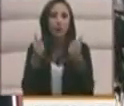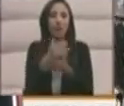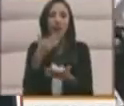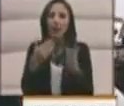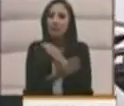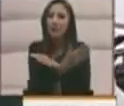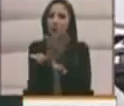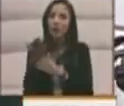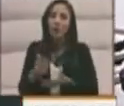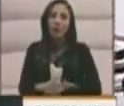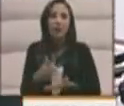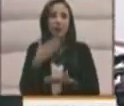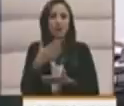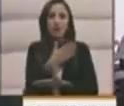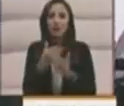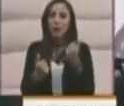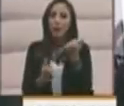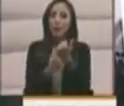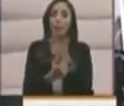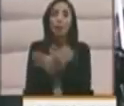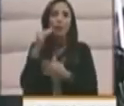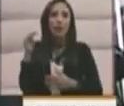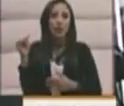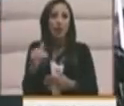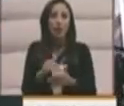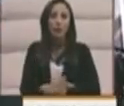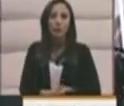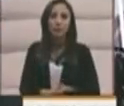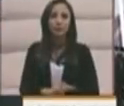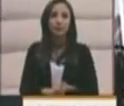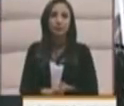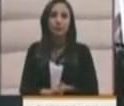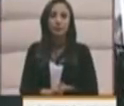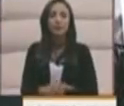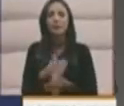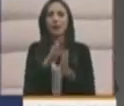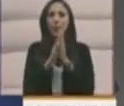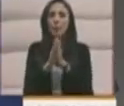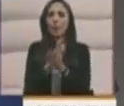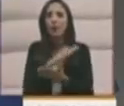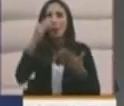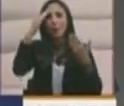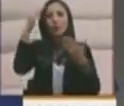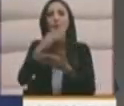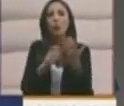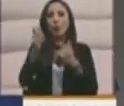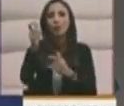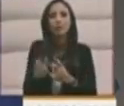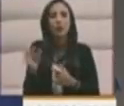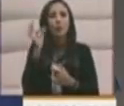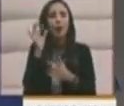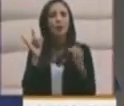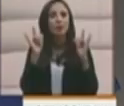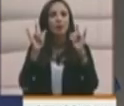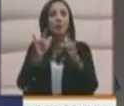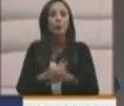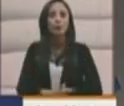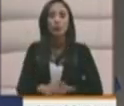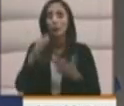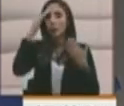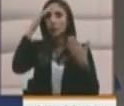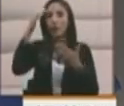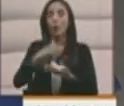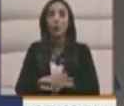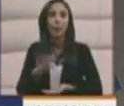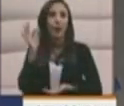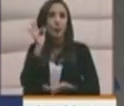gracias Patricia, nos escribe desde Aragua, por aquí se saludó Pérez Pirela, por favor, saluda a Vanessa Gonzo, que te ama, un saludo para Vanessa